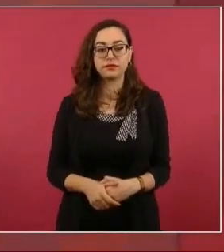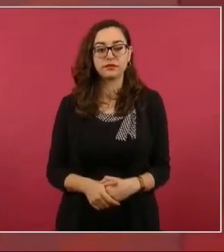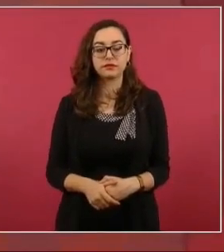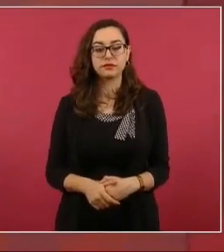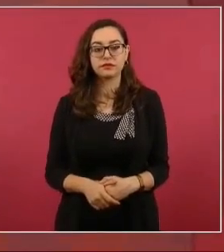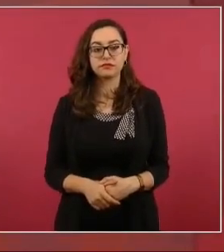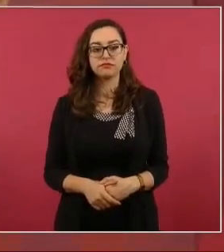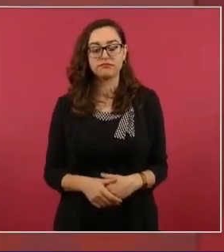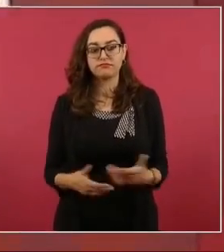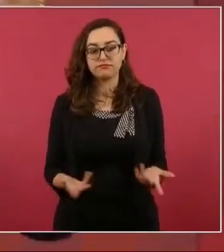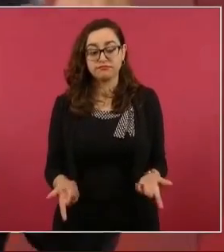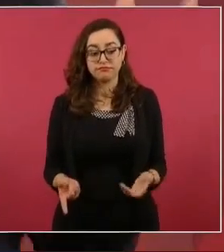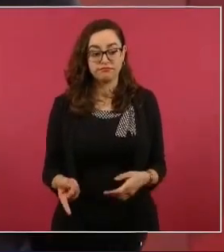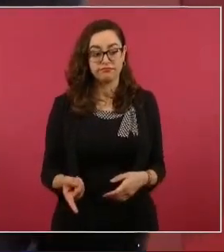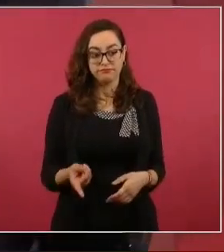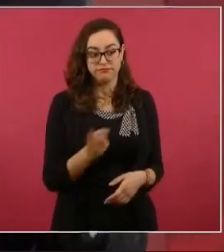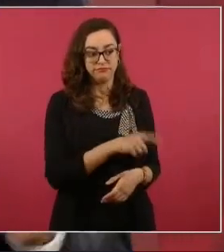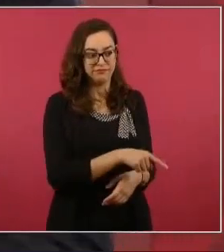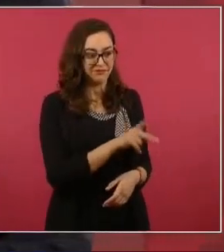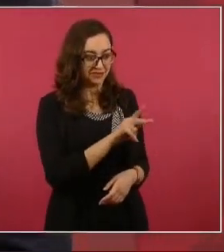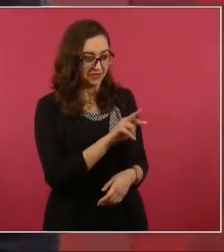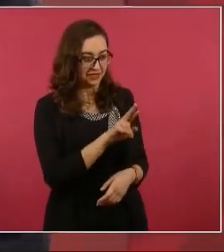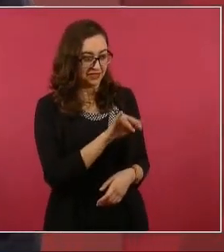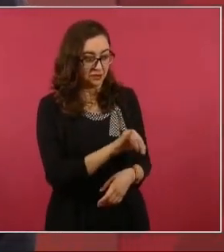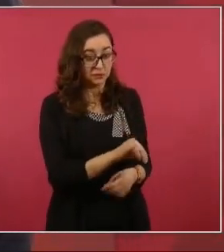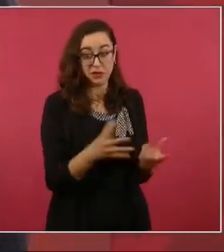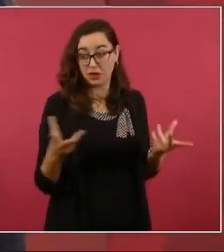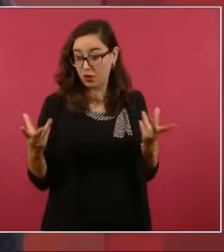de López Mateos.